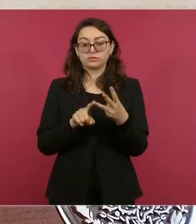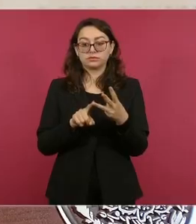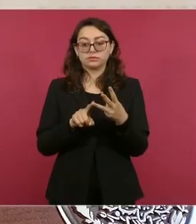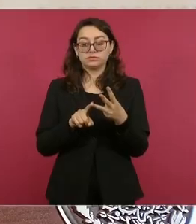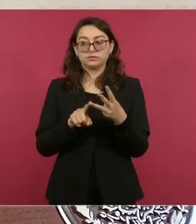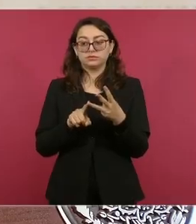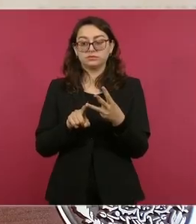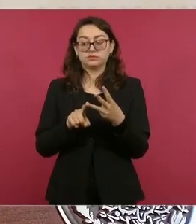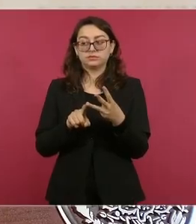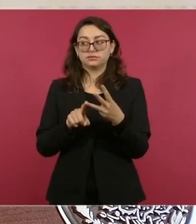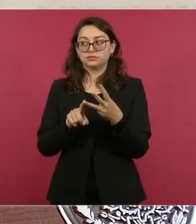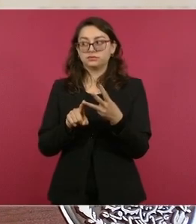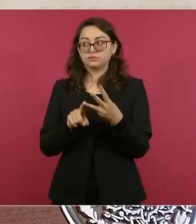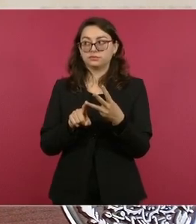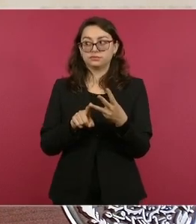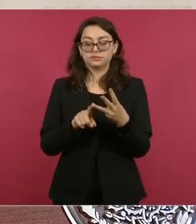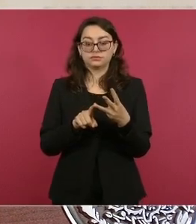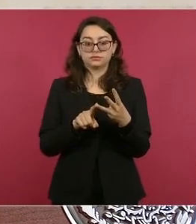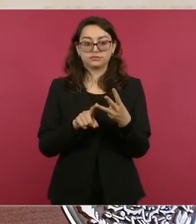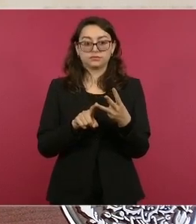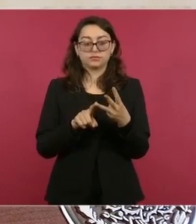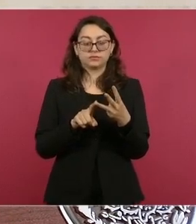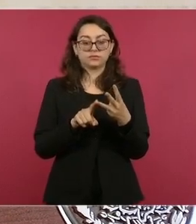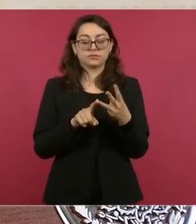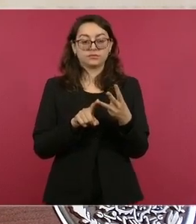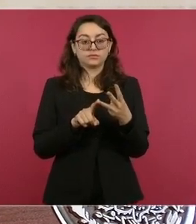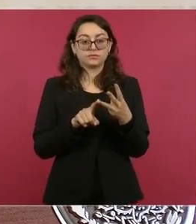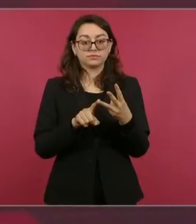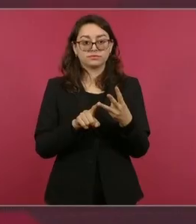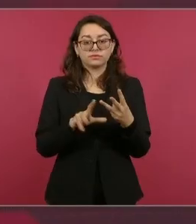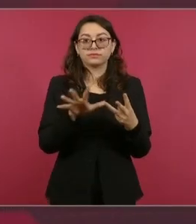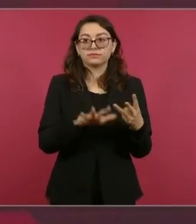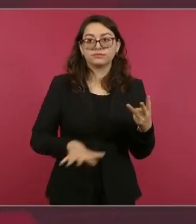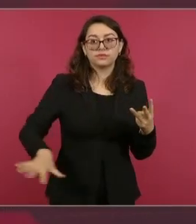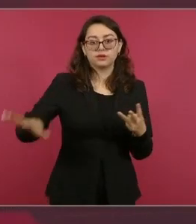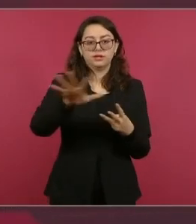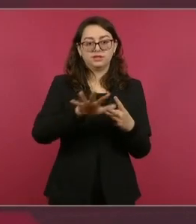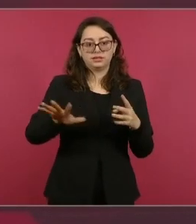ayudar en el desarrollo social.